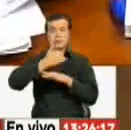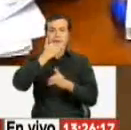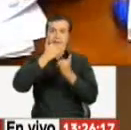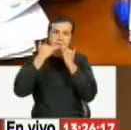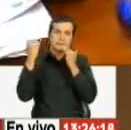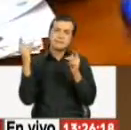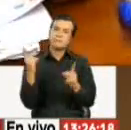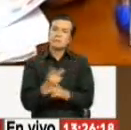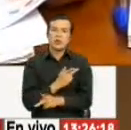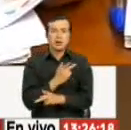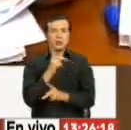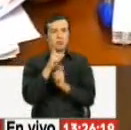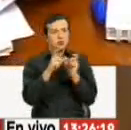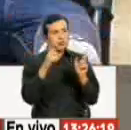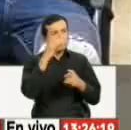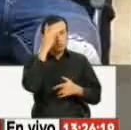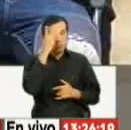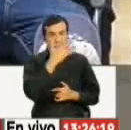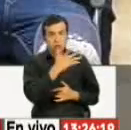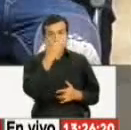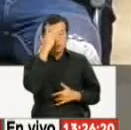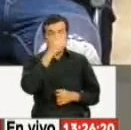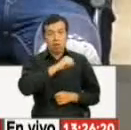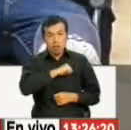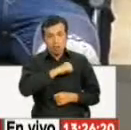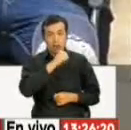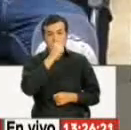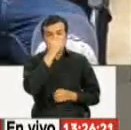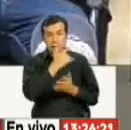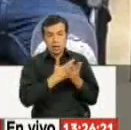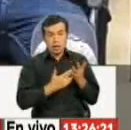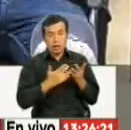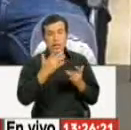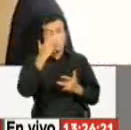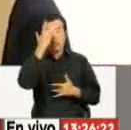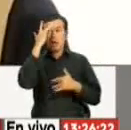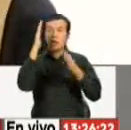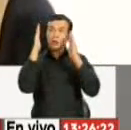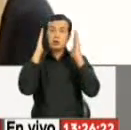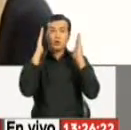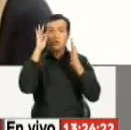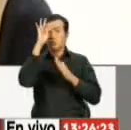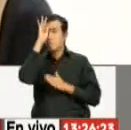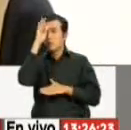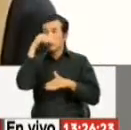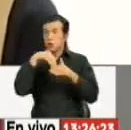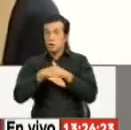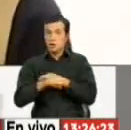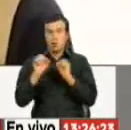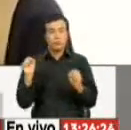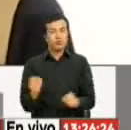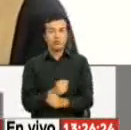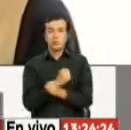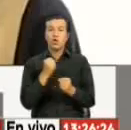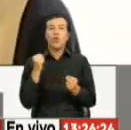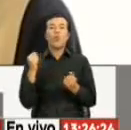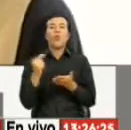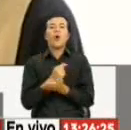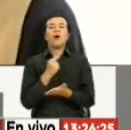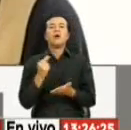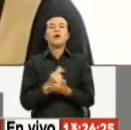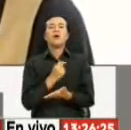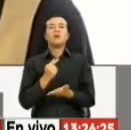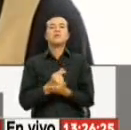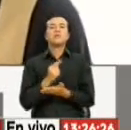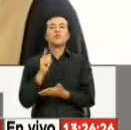riesgo no sólo a la población que sufre de esta enfermedad ellos no pueden ser atendidos en el hospital del guasmo porque el hospital no cuenta